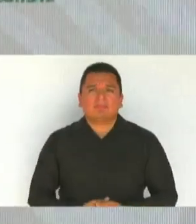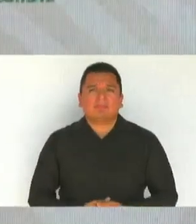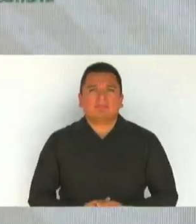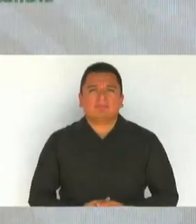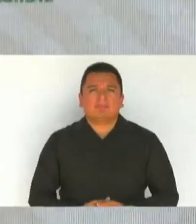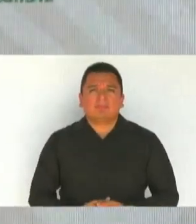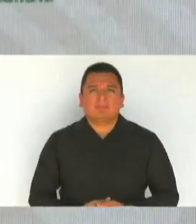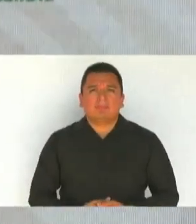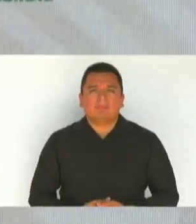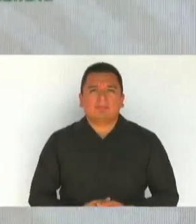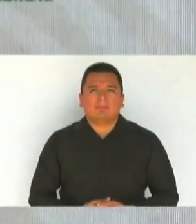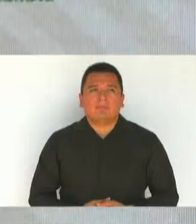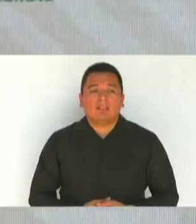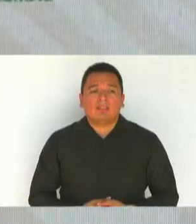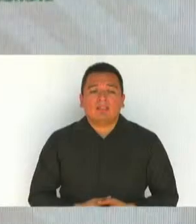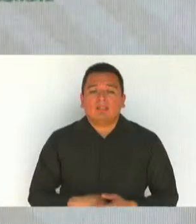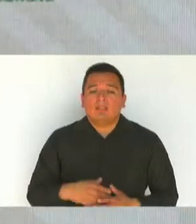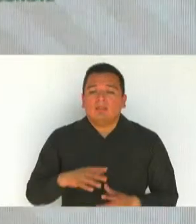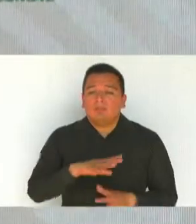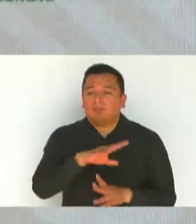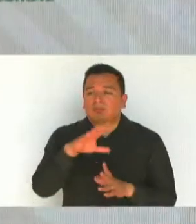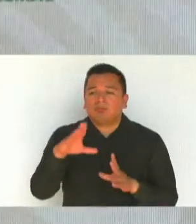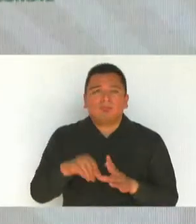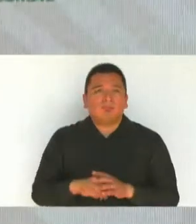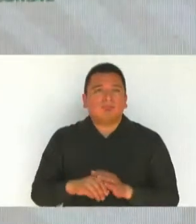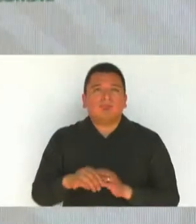que resultó en casi